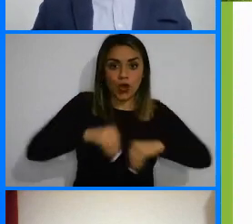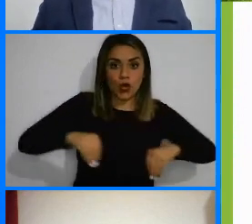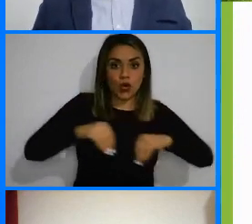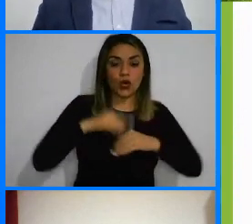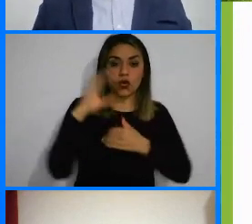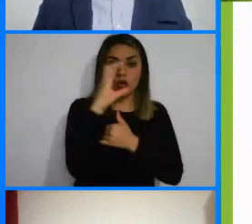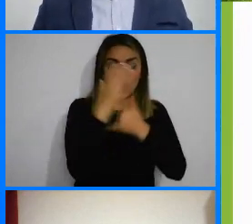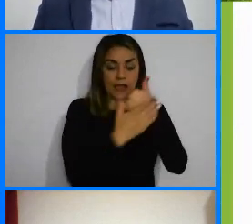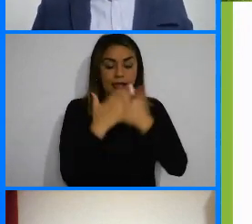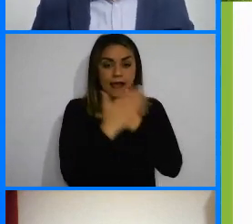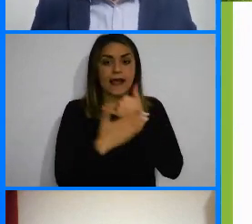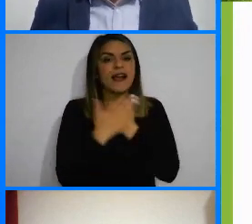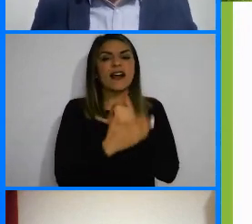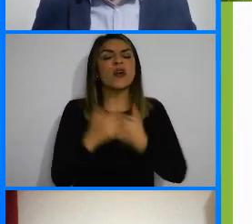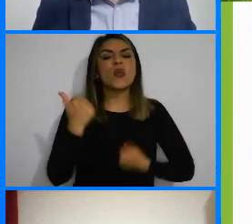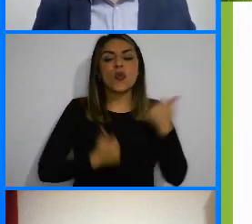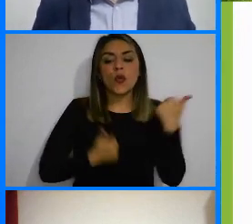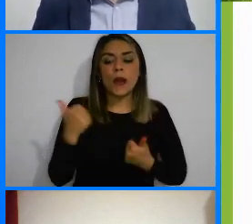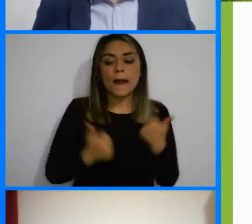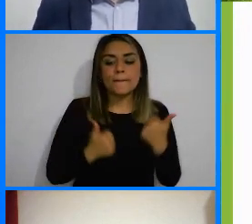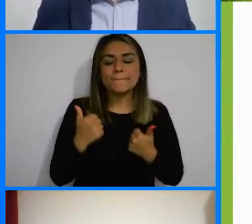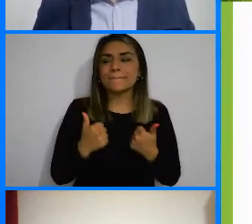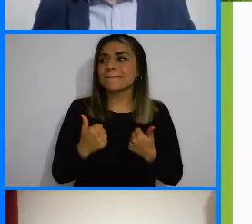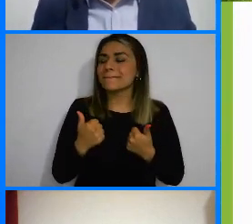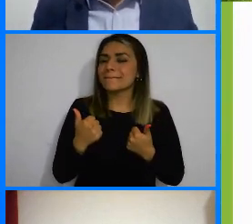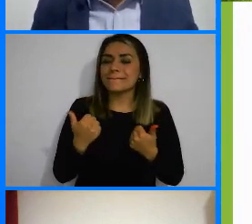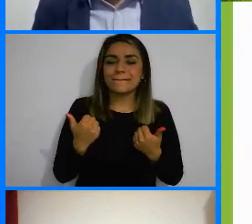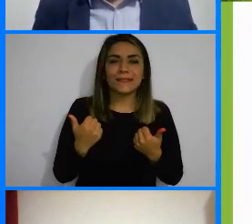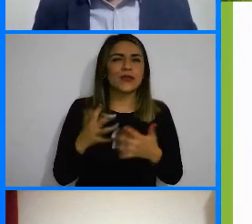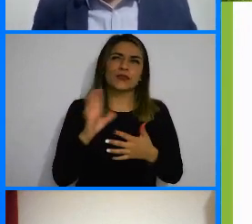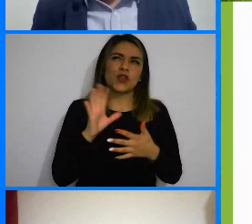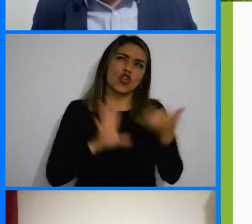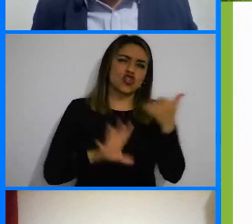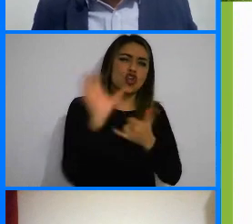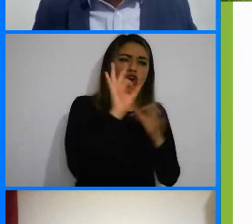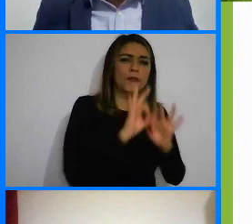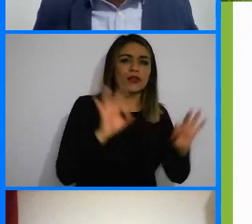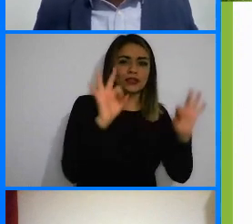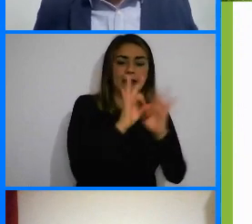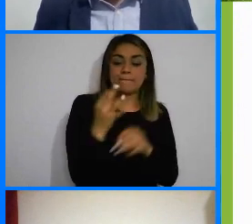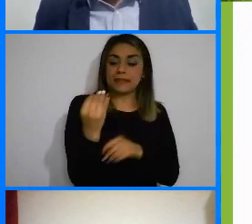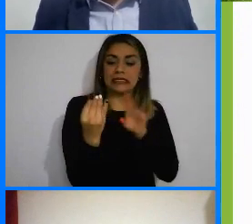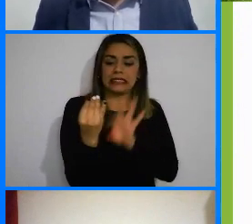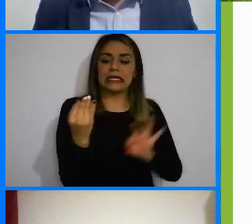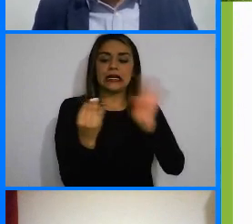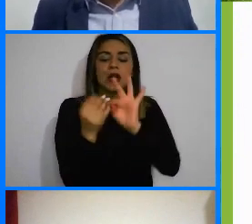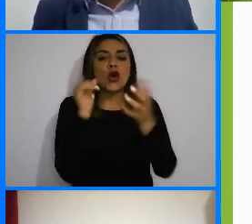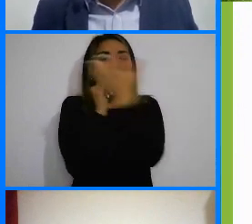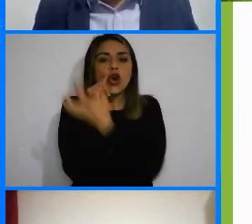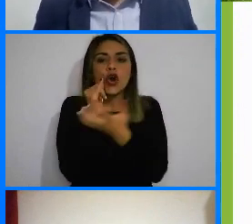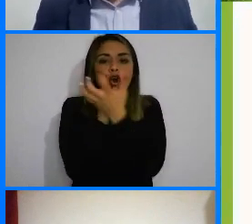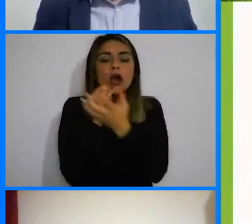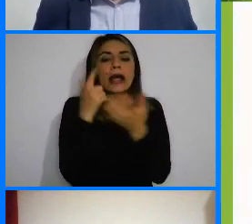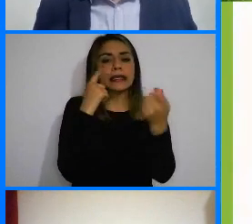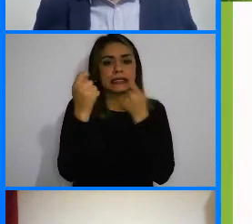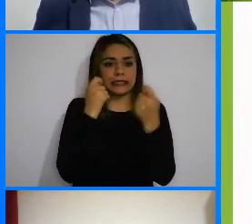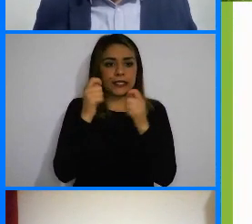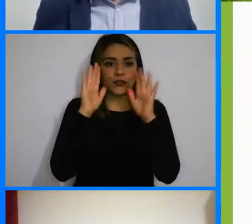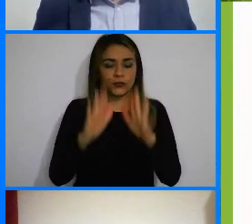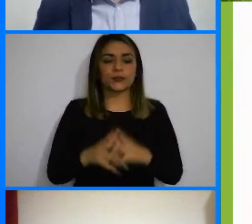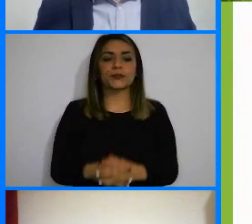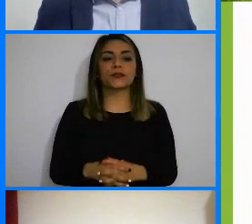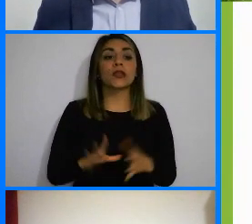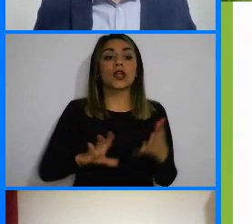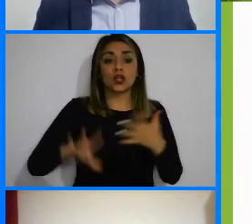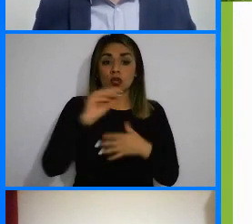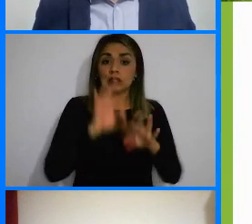colombiano, es el más importante. No todos son importantes, sino que nosotros dentro de la ecología lo hablamos como un ecosistema estratégico. Sí, todos